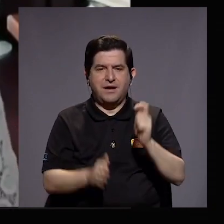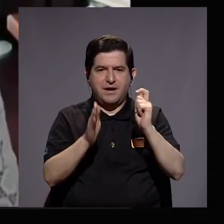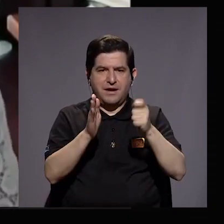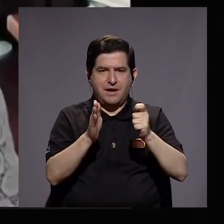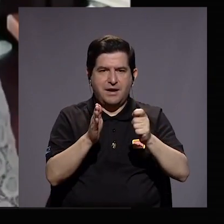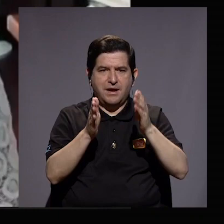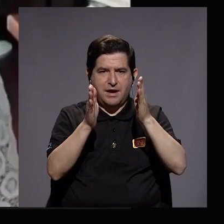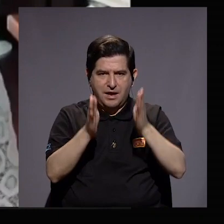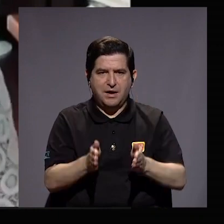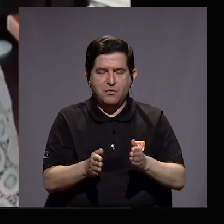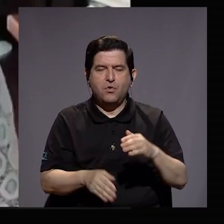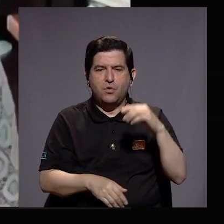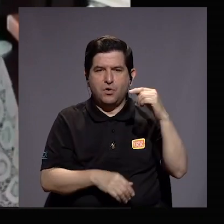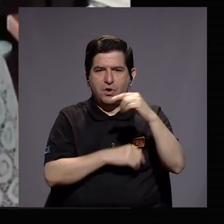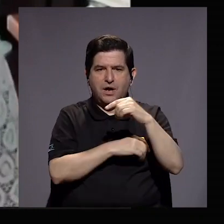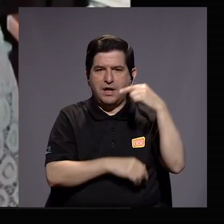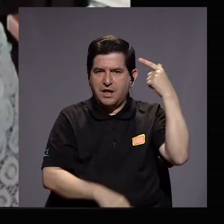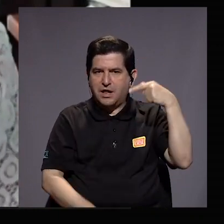de la República